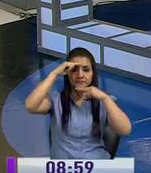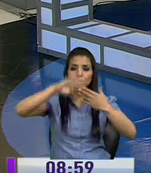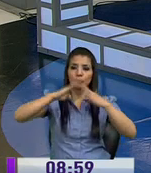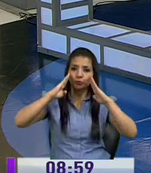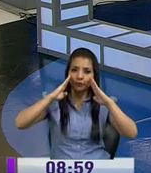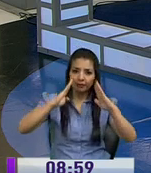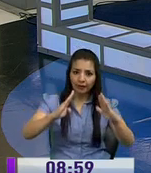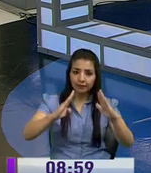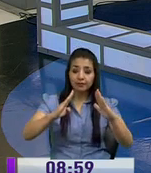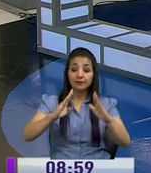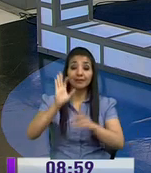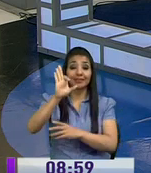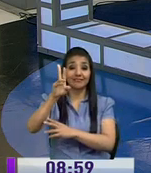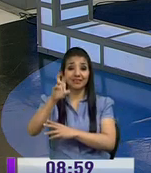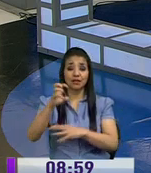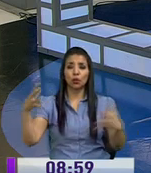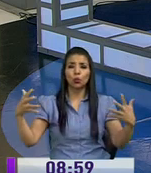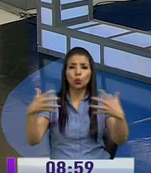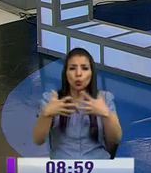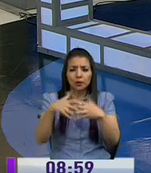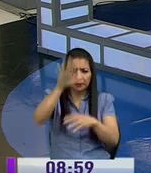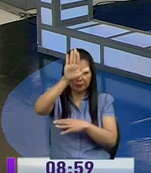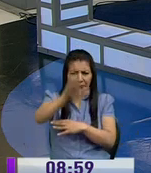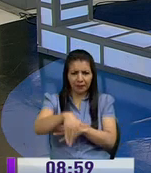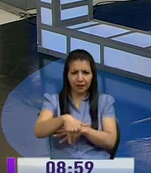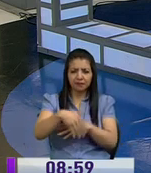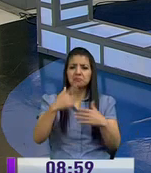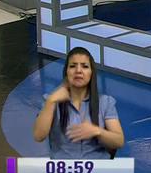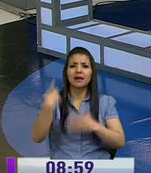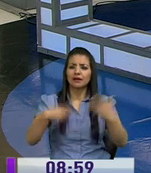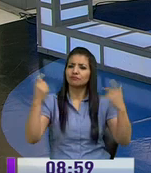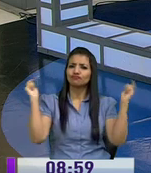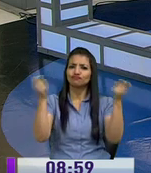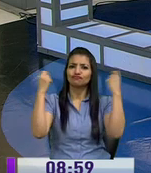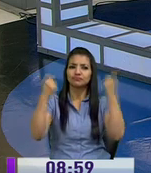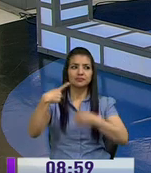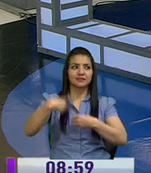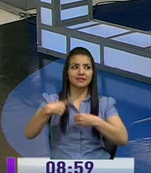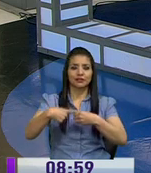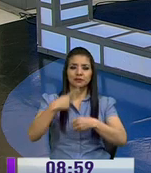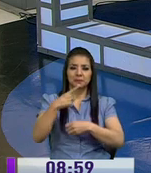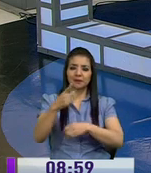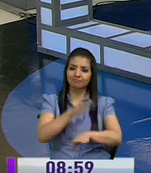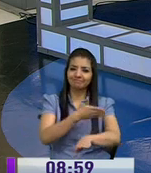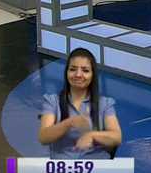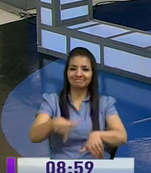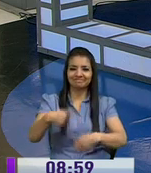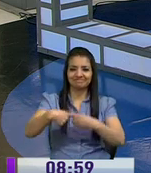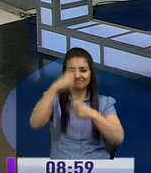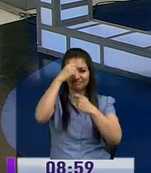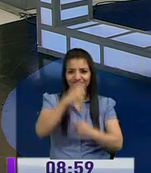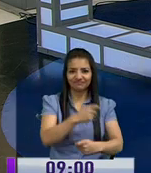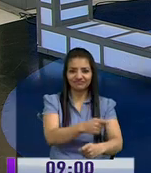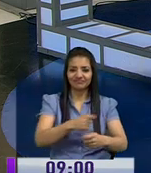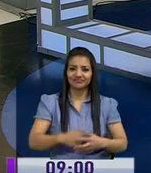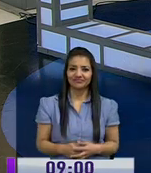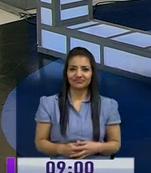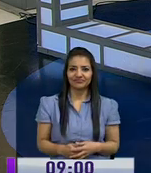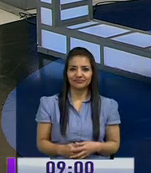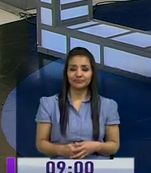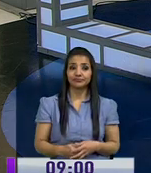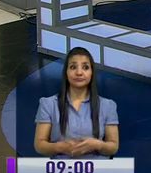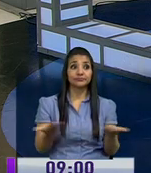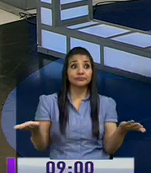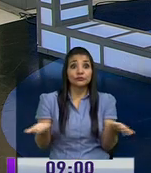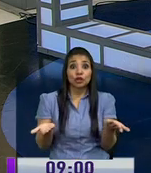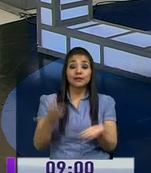comunidad. Estaremos juntos a los vecinos para cantarle a Quito, para festejarle a la carita de Dios. Así es, esto será en